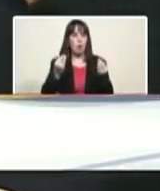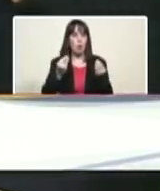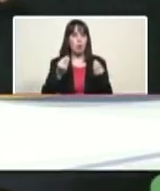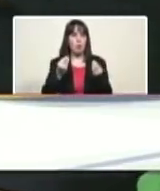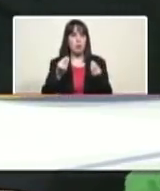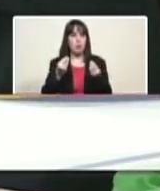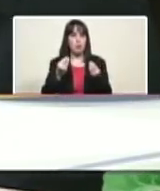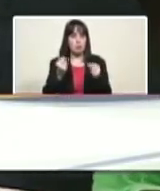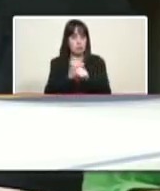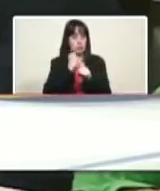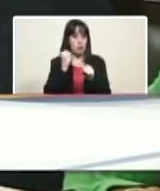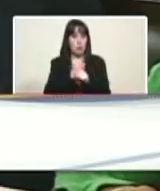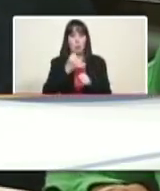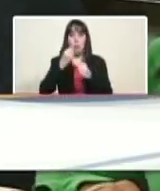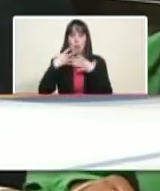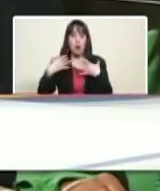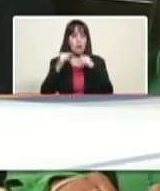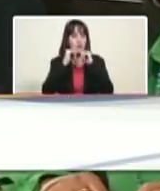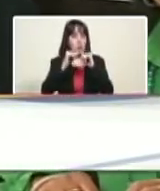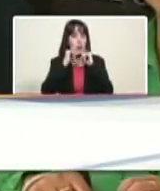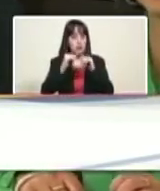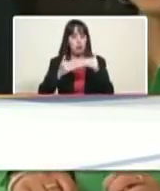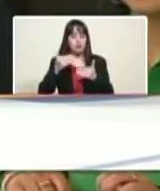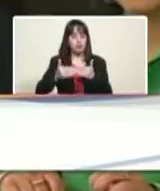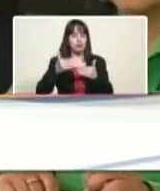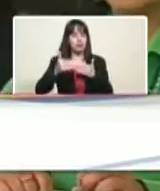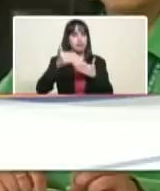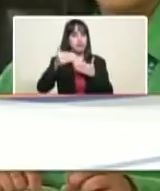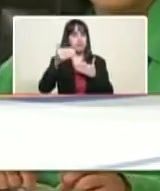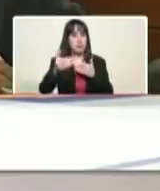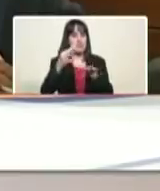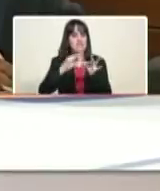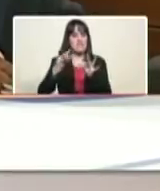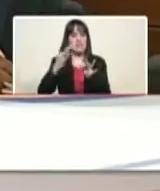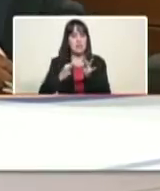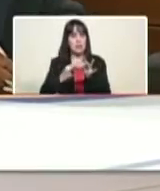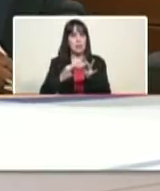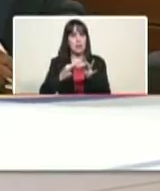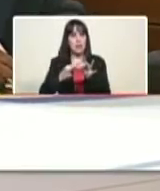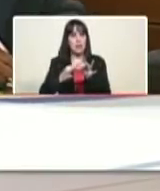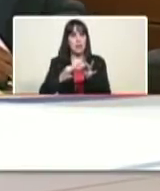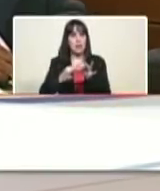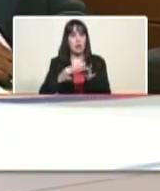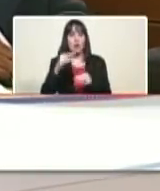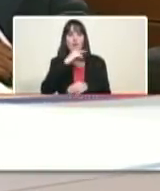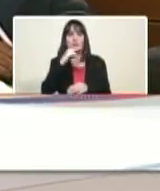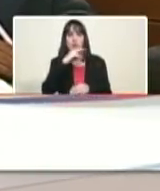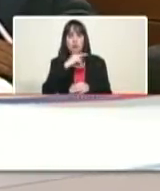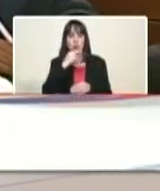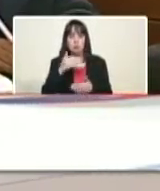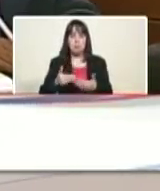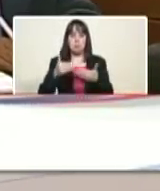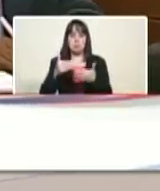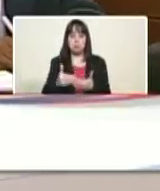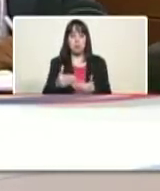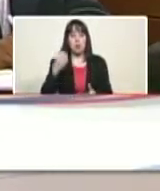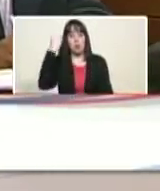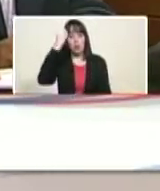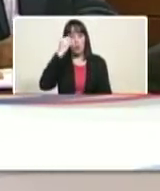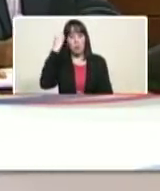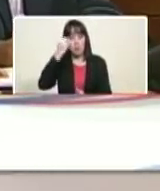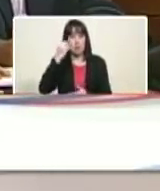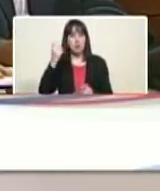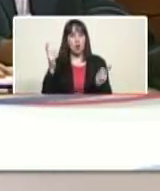Sobre eso va a haber muy buenas noticias en el transcurso del mes de septiembre y octubre. Yo aspiro a muy corto